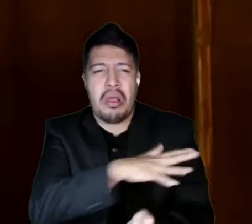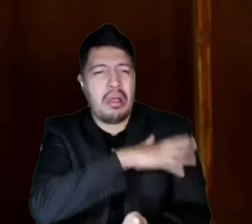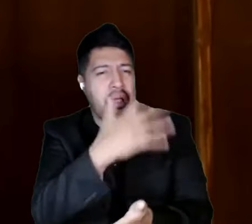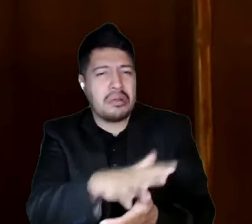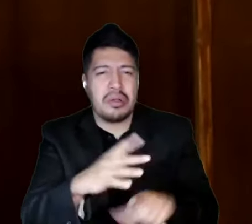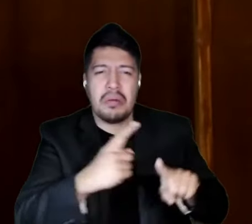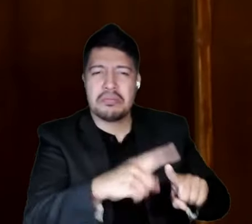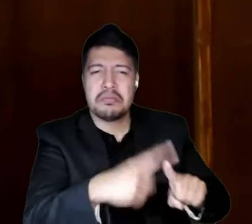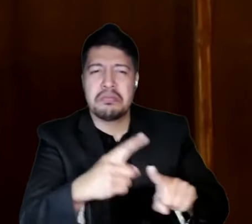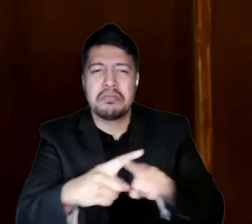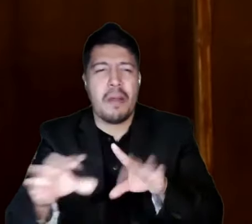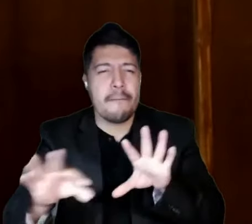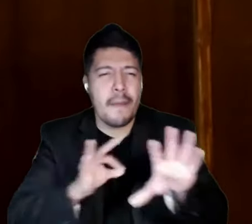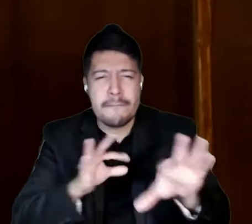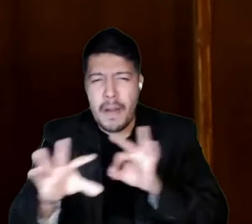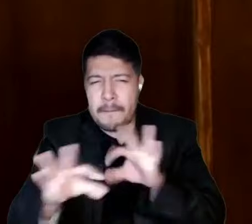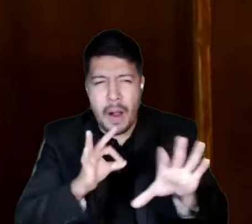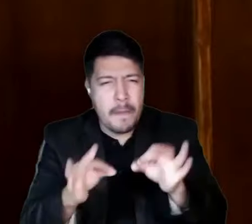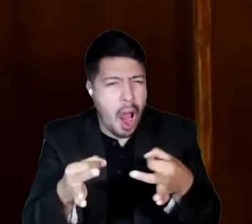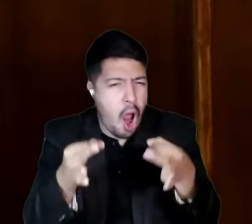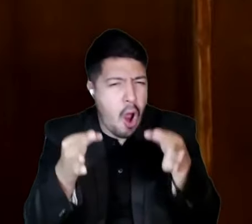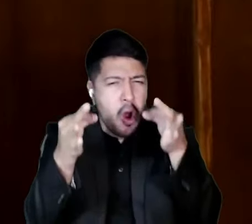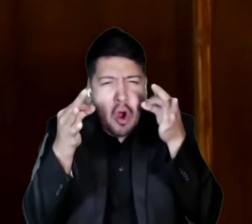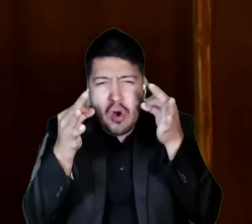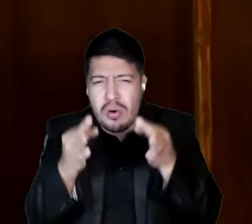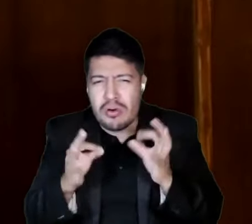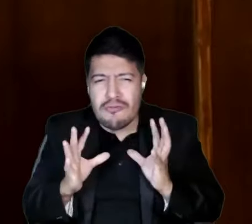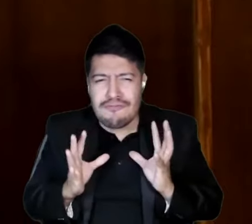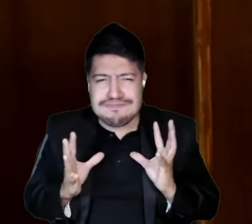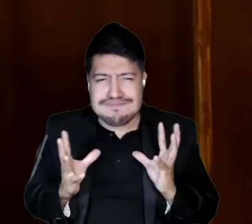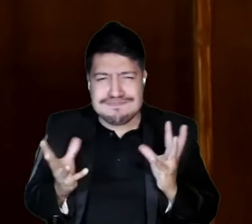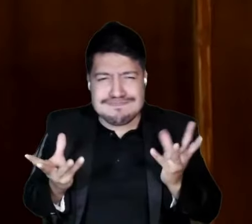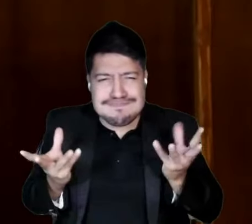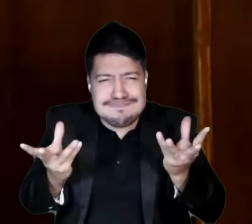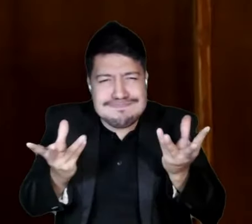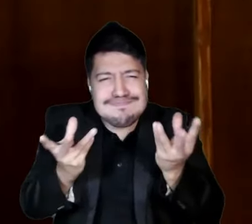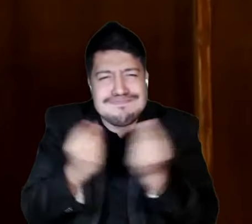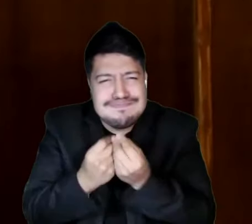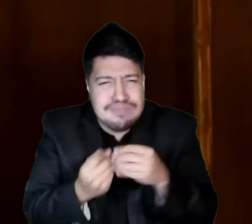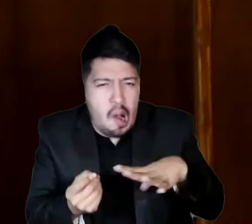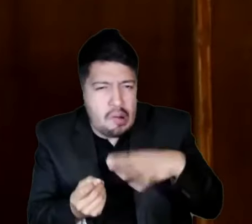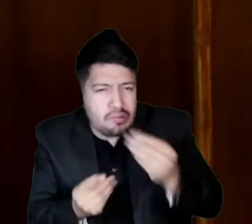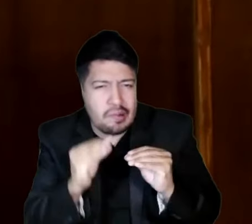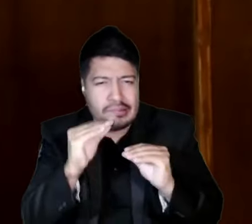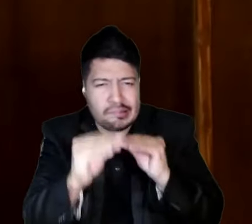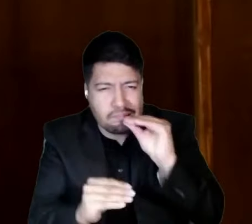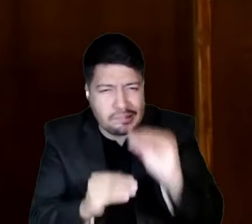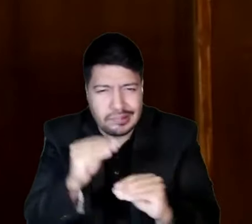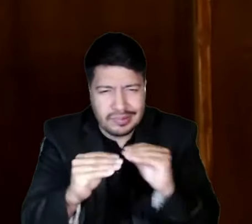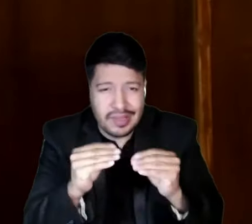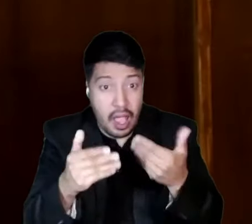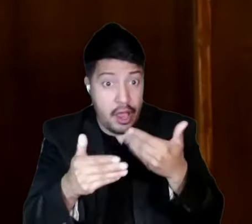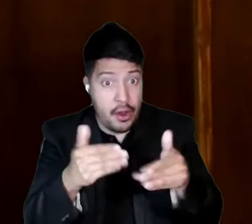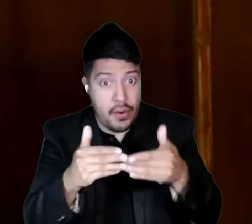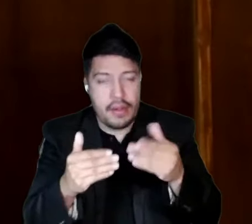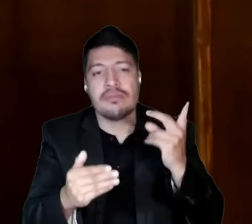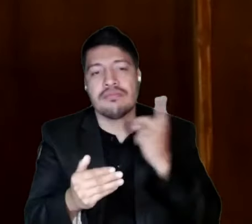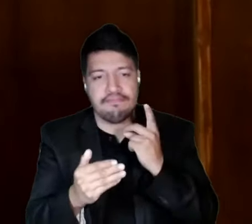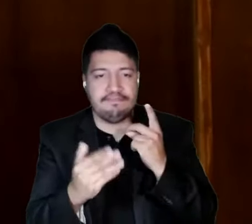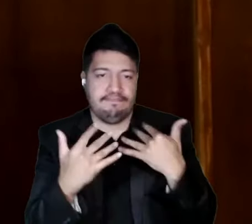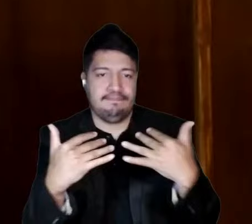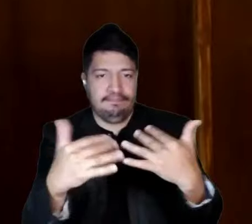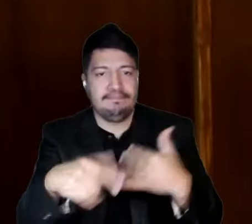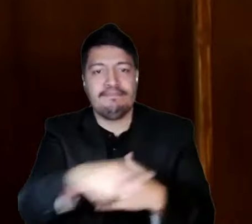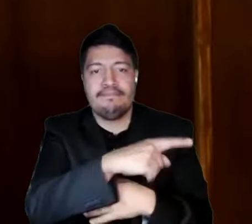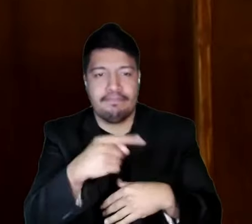colectivo que sin duda será enriquecido con la aportación de las diputadas y los diputados de esa legislatura conforme a